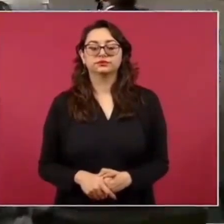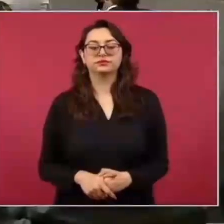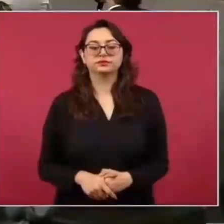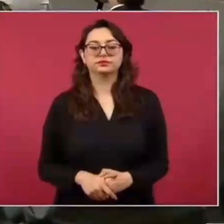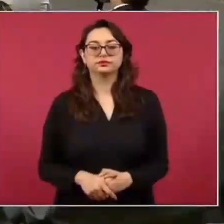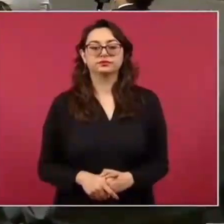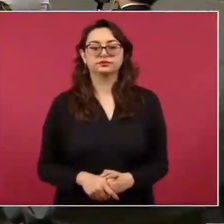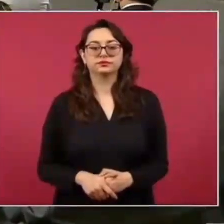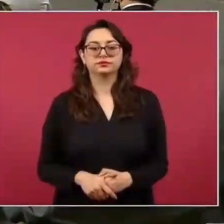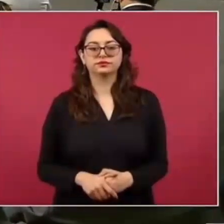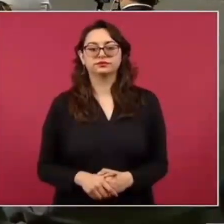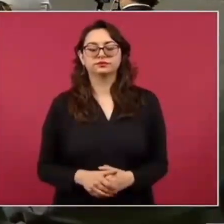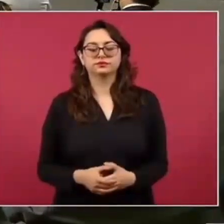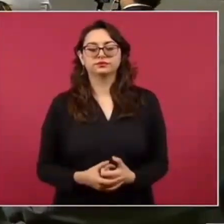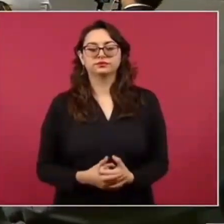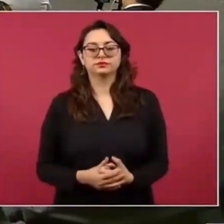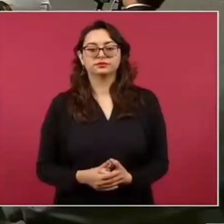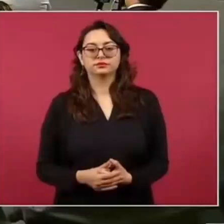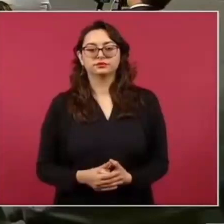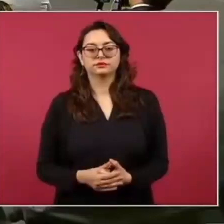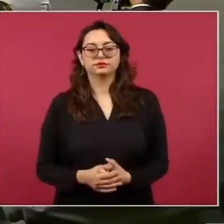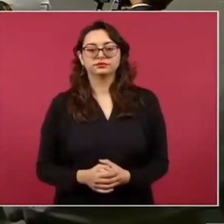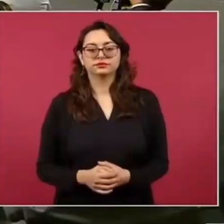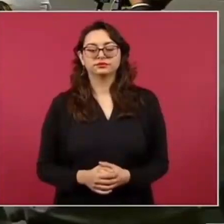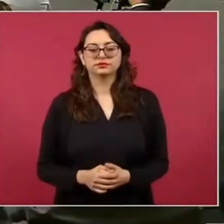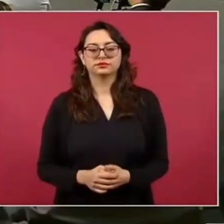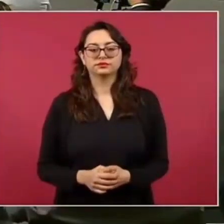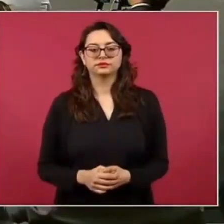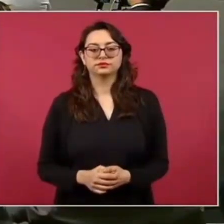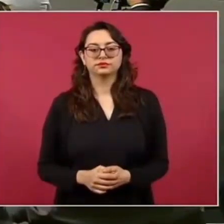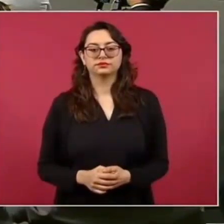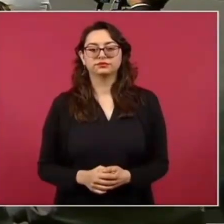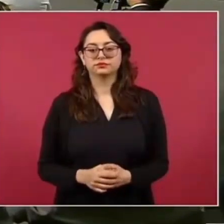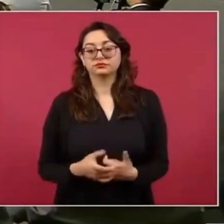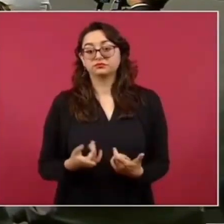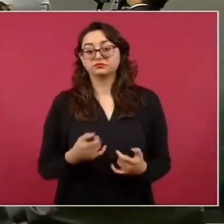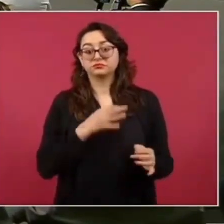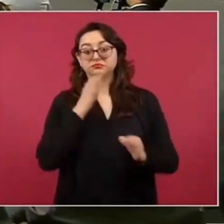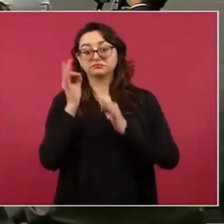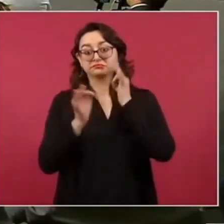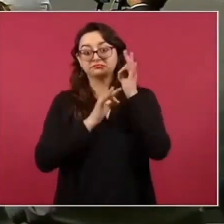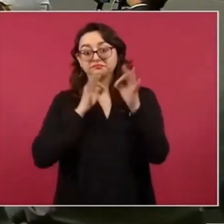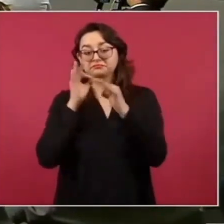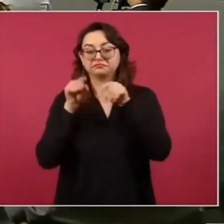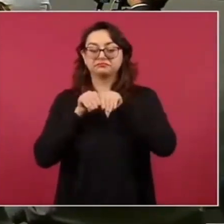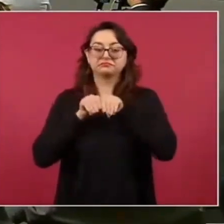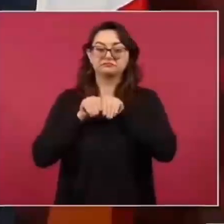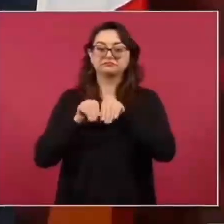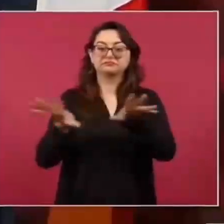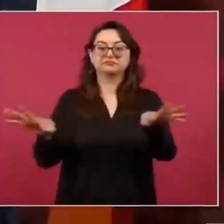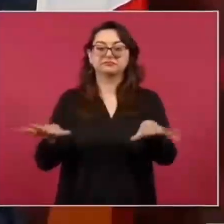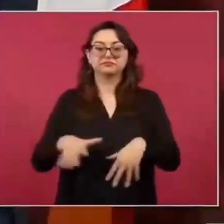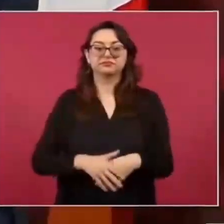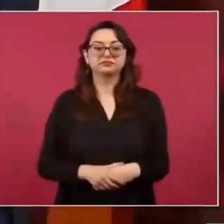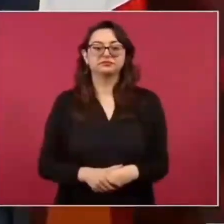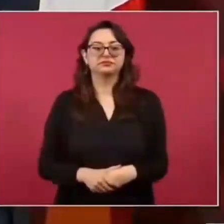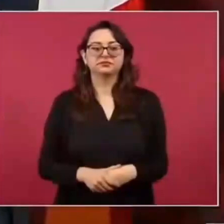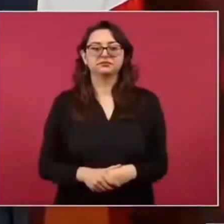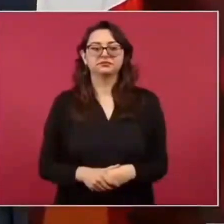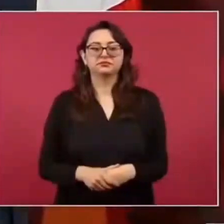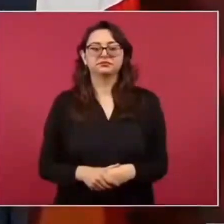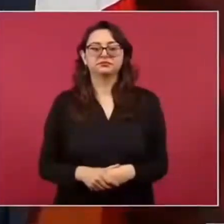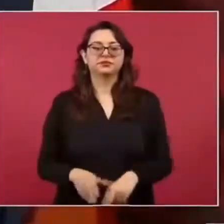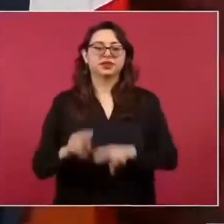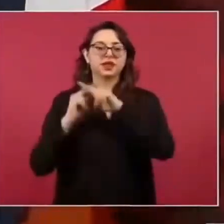sí, mire, esta es la nota de acerca del